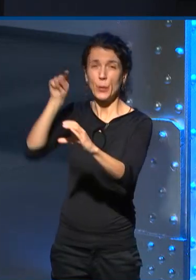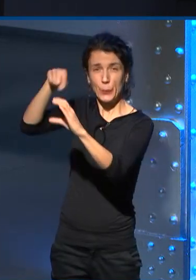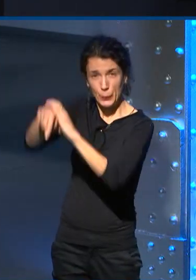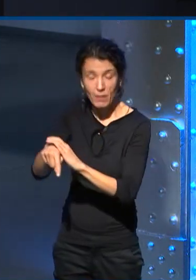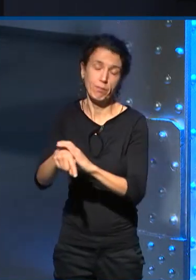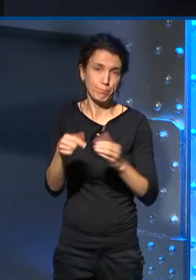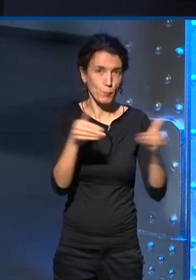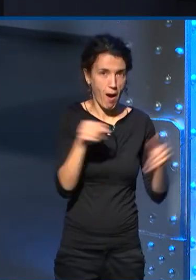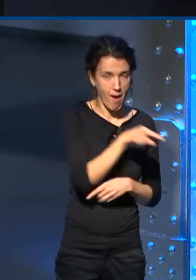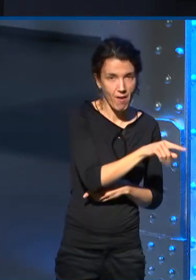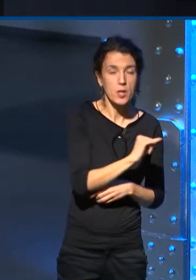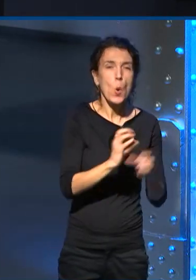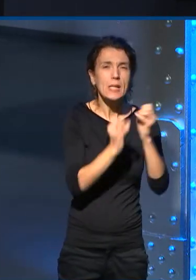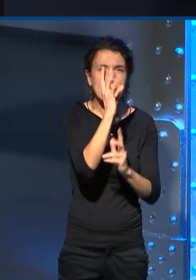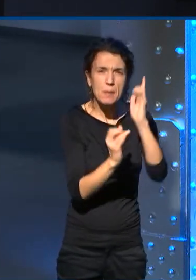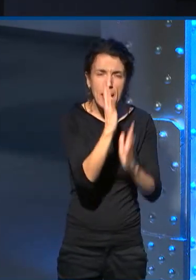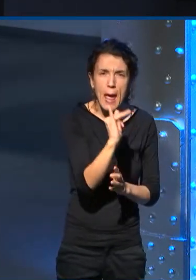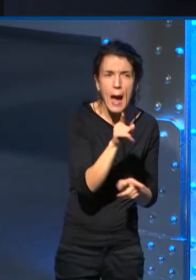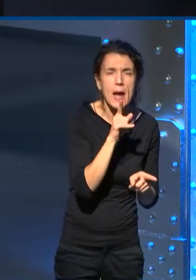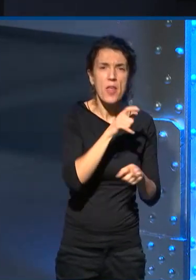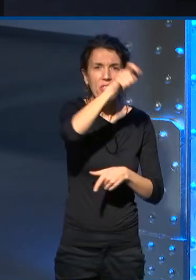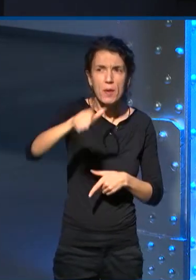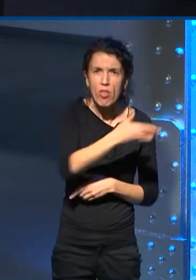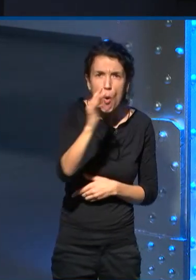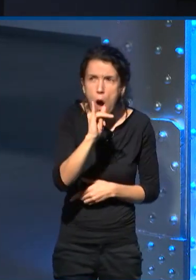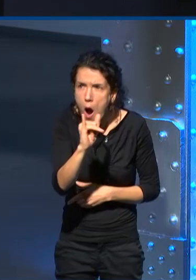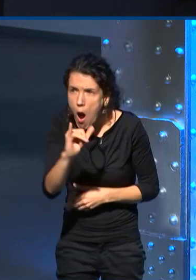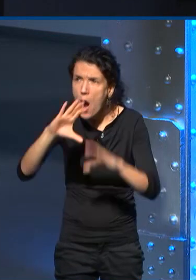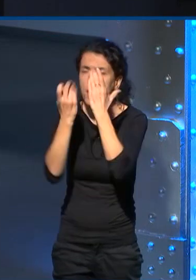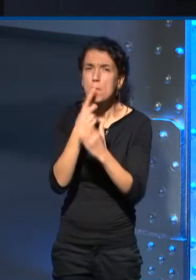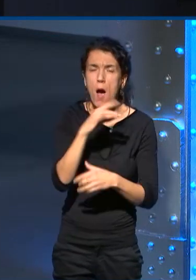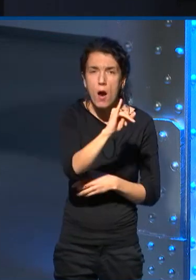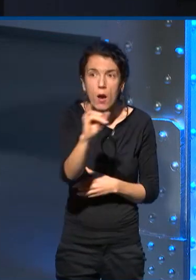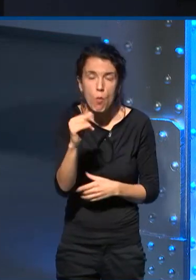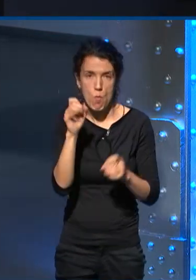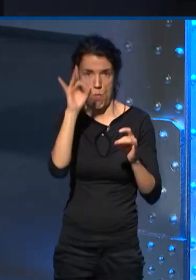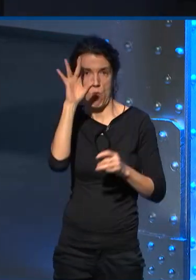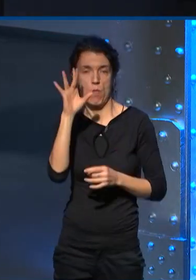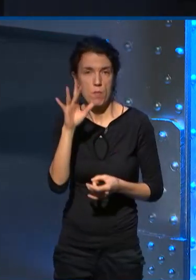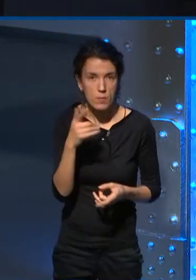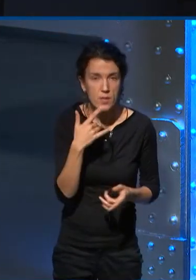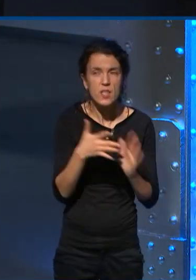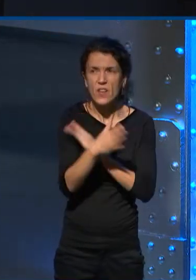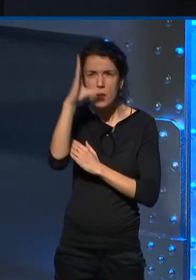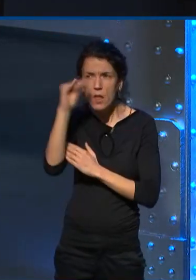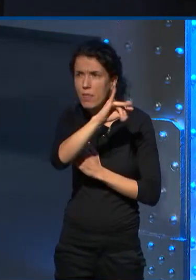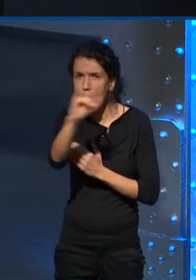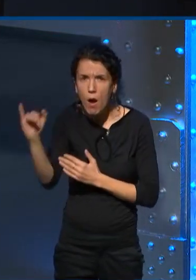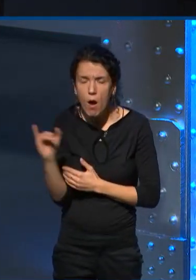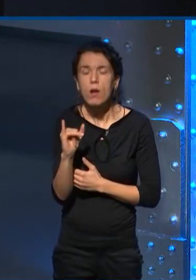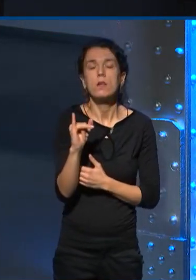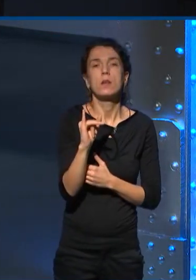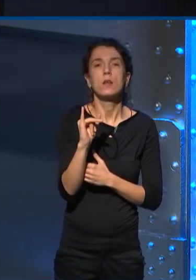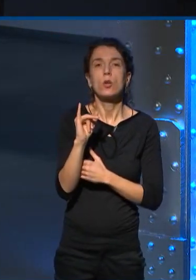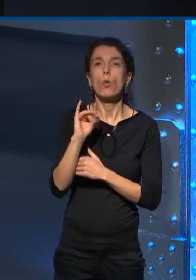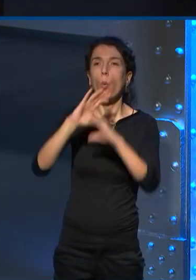de repente ven ahí chimeneas, dicen, aquí hay una civilización, están regularmente espaciadas, o sea, eso ya significa inteligencia, ¿no? Y entonces se